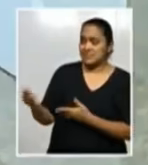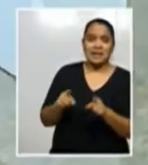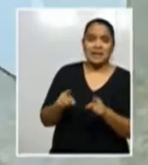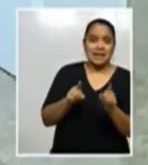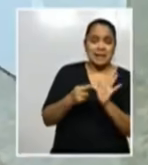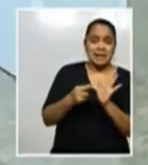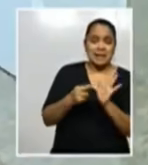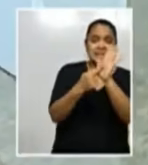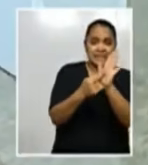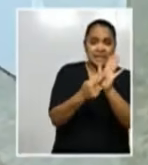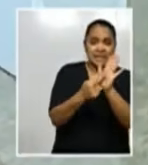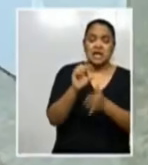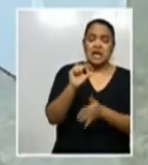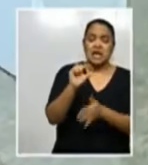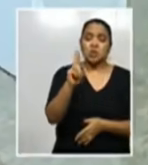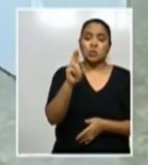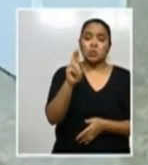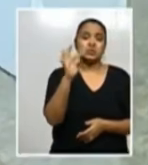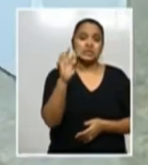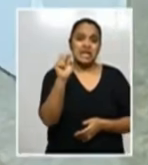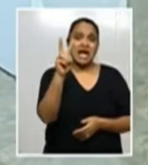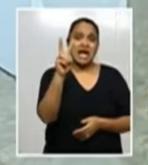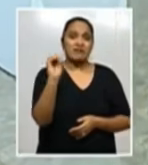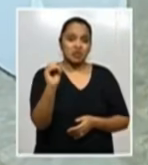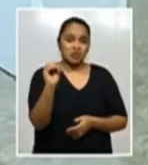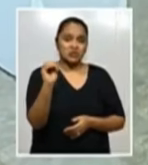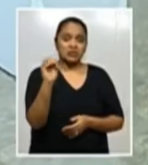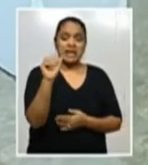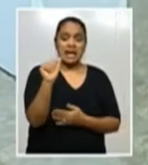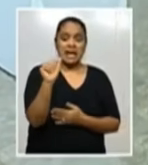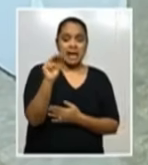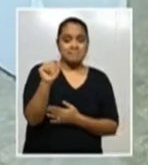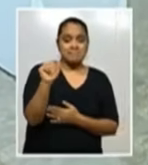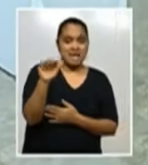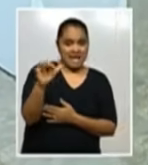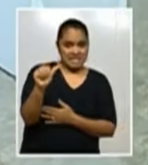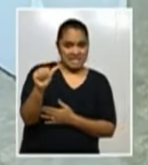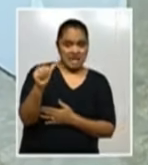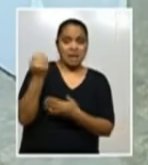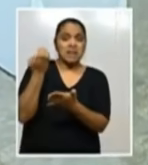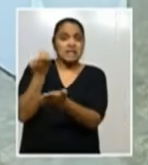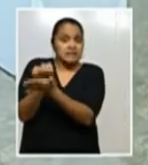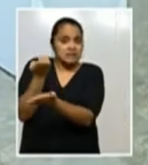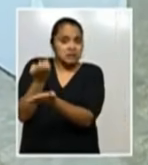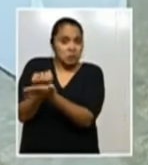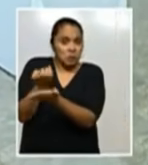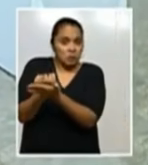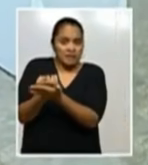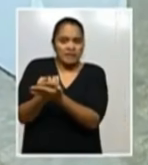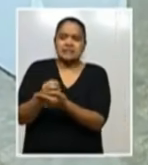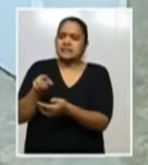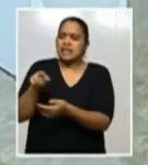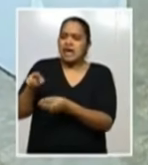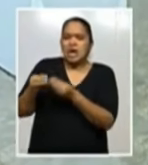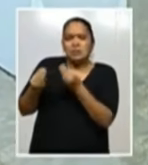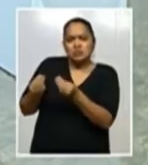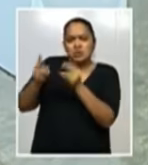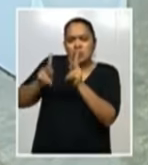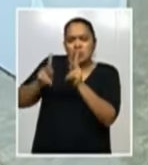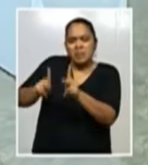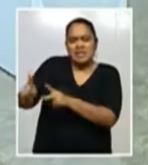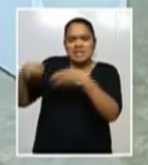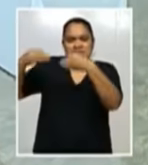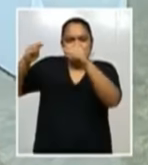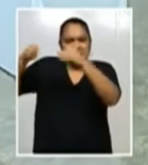representa al sector social de la economía, un sector fuerte, pujante, donde están una enorme cantidad de miles de